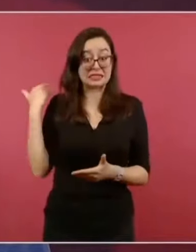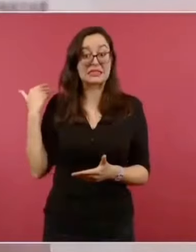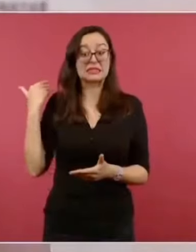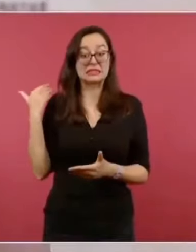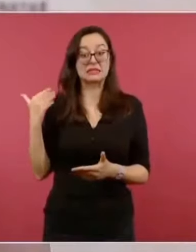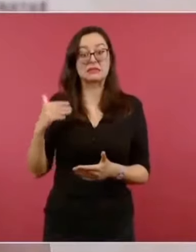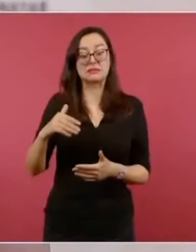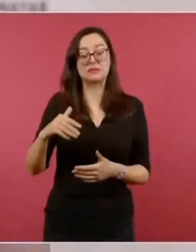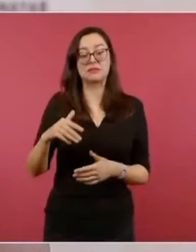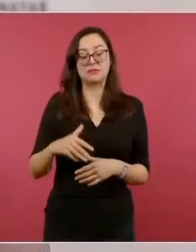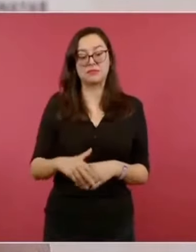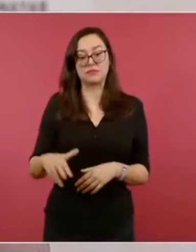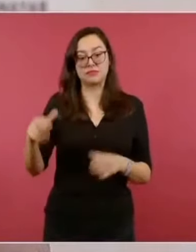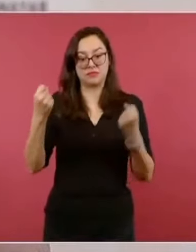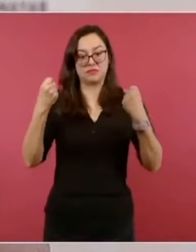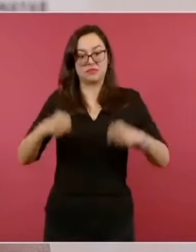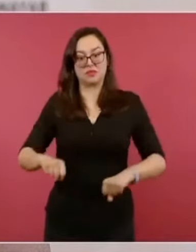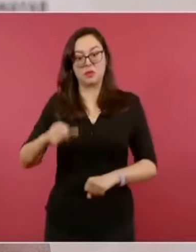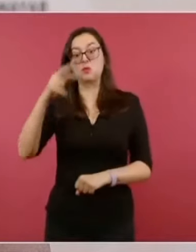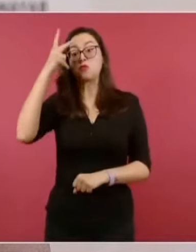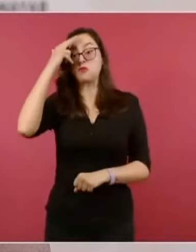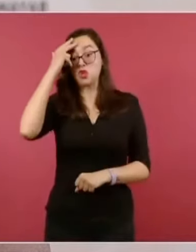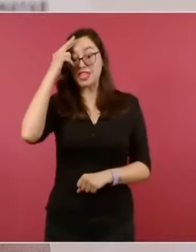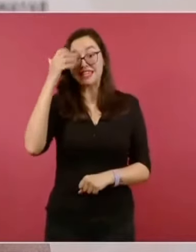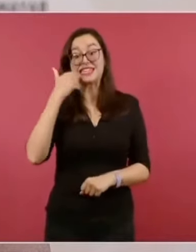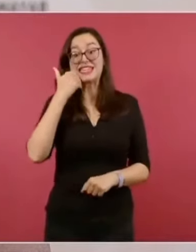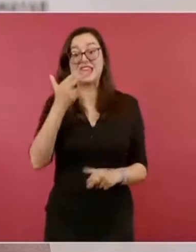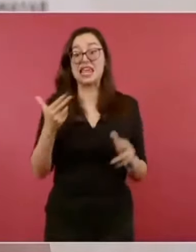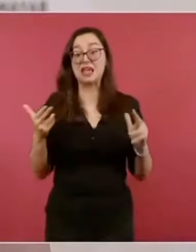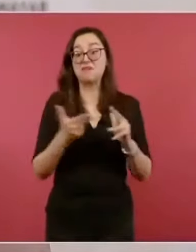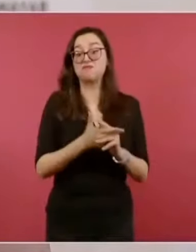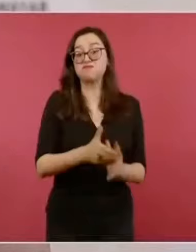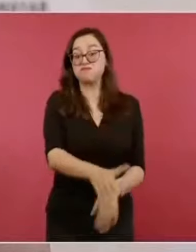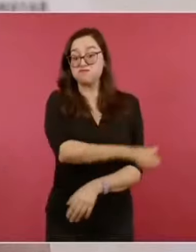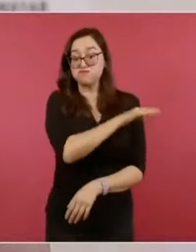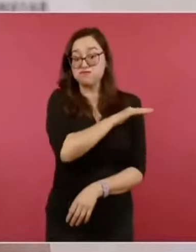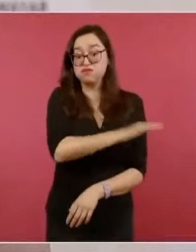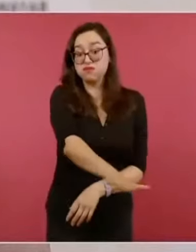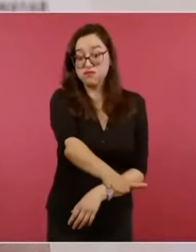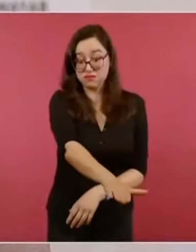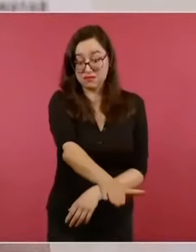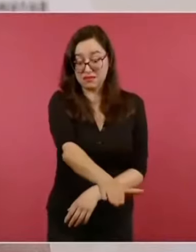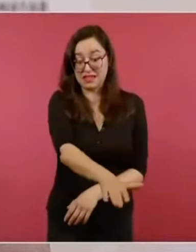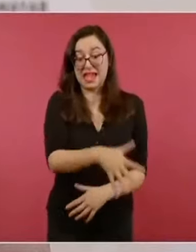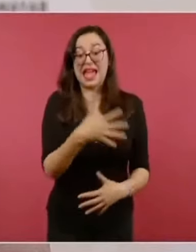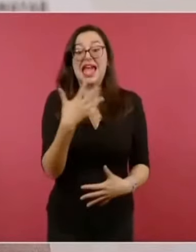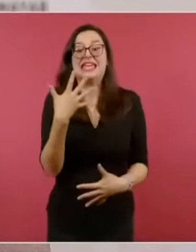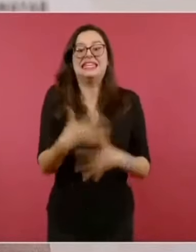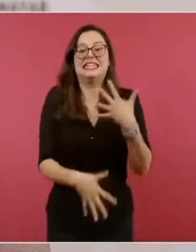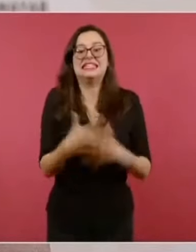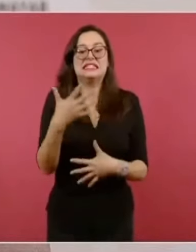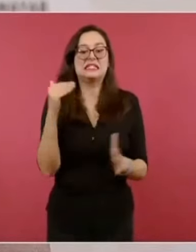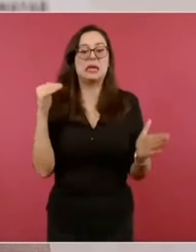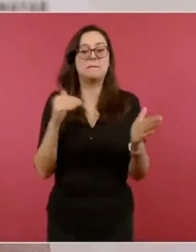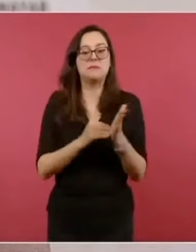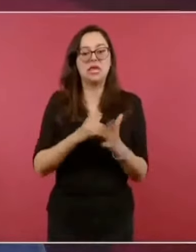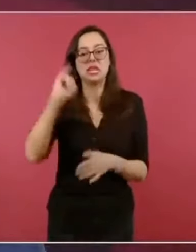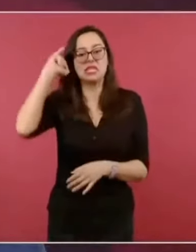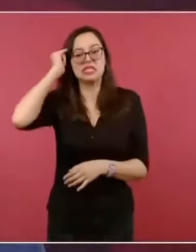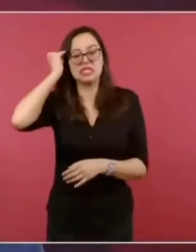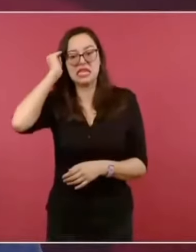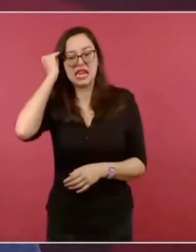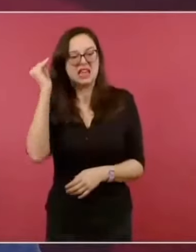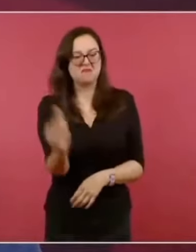en la época de la dictadura de porfilio Díaz asesinaron a 15000 para quitarles sus tierras